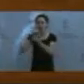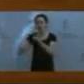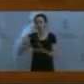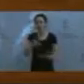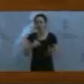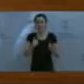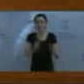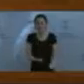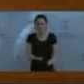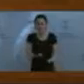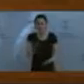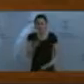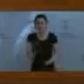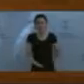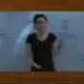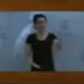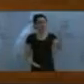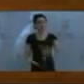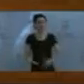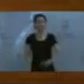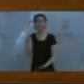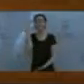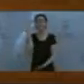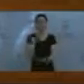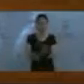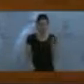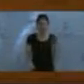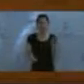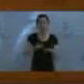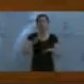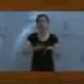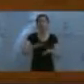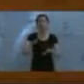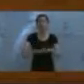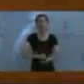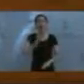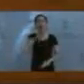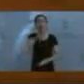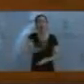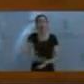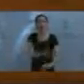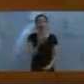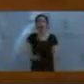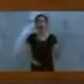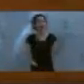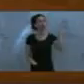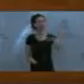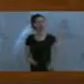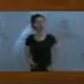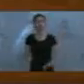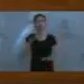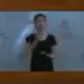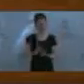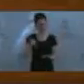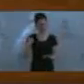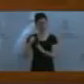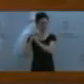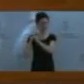un error de Salto no, de Fernández, absolutamente injusto, en el que estuvieron muchos